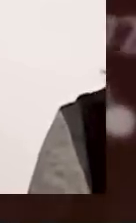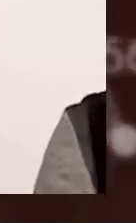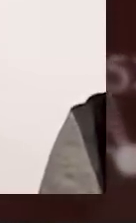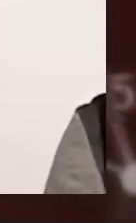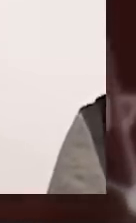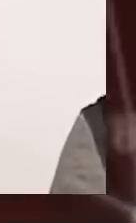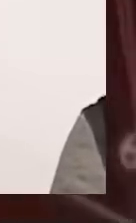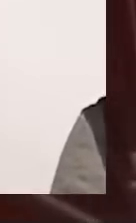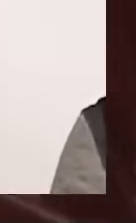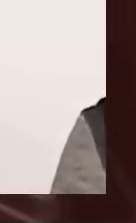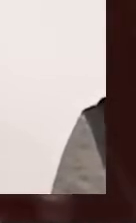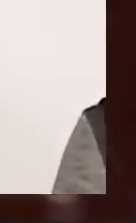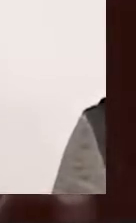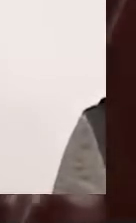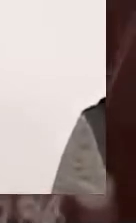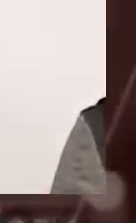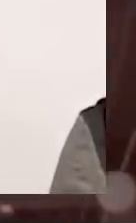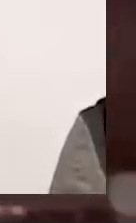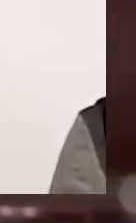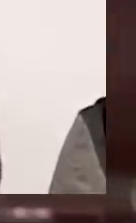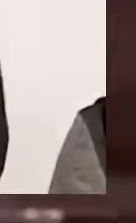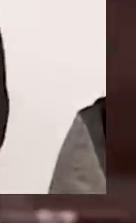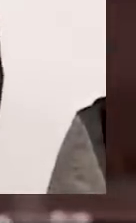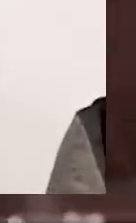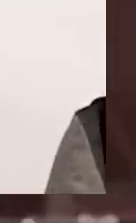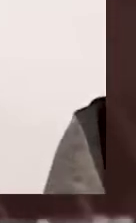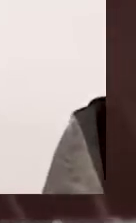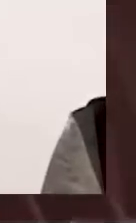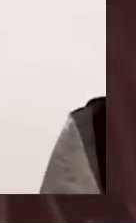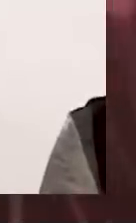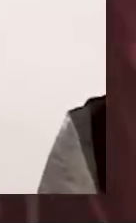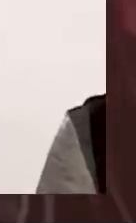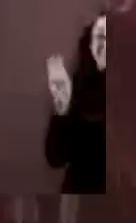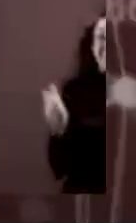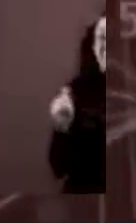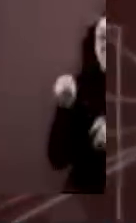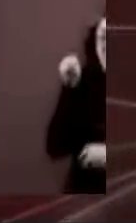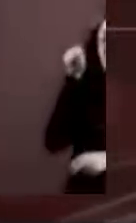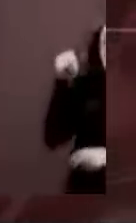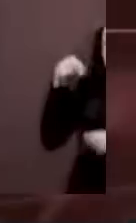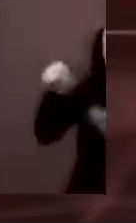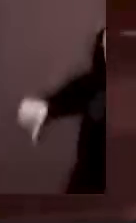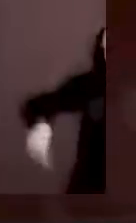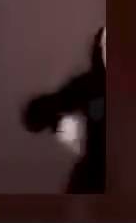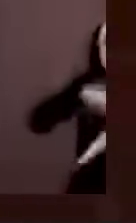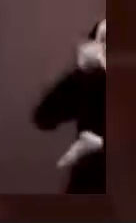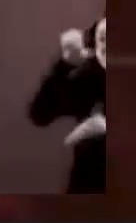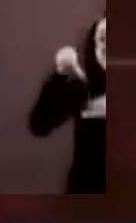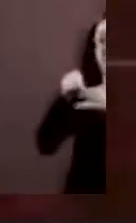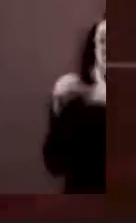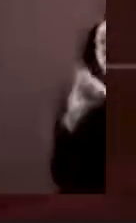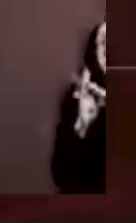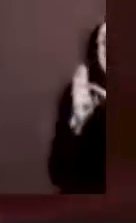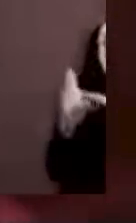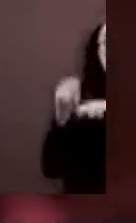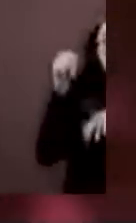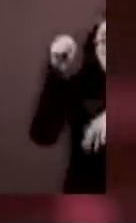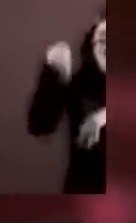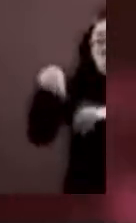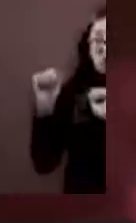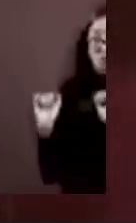dar una explicación, si es que la tiene, sobre todos estos movimientos financieros, porque nos interesa que